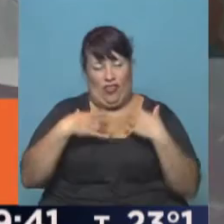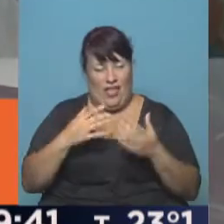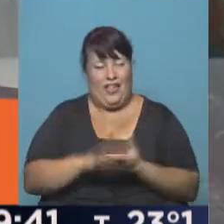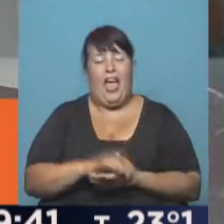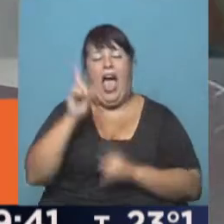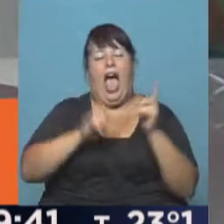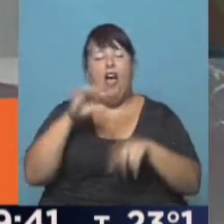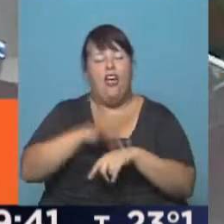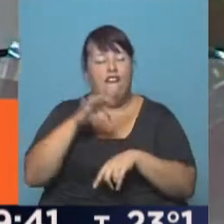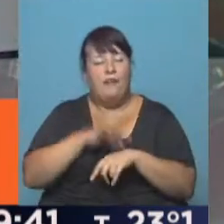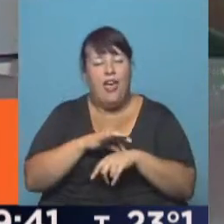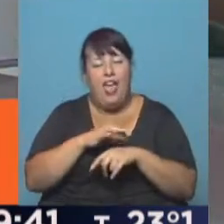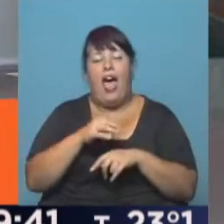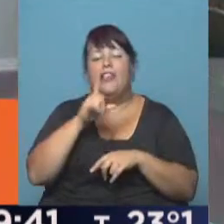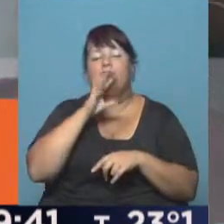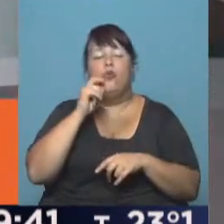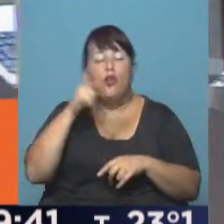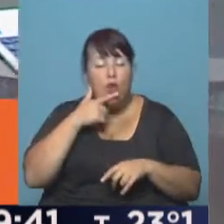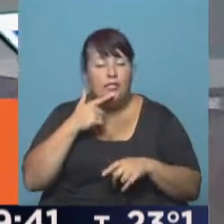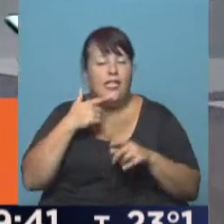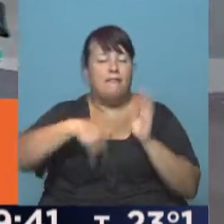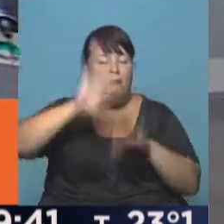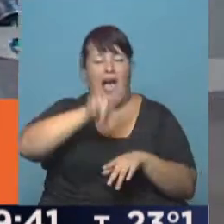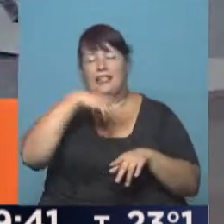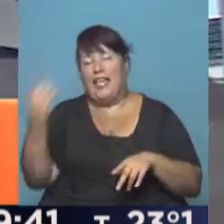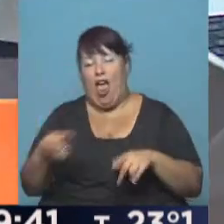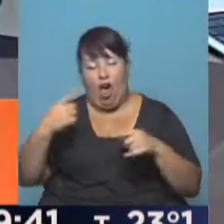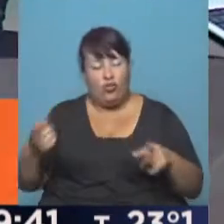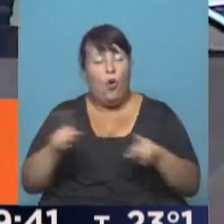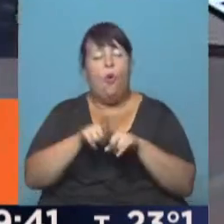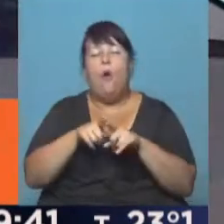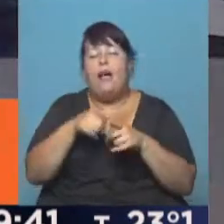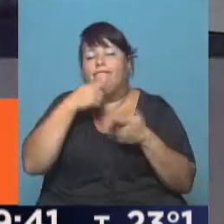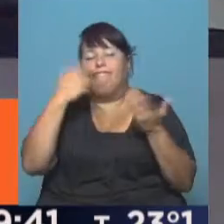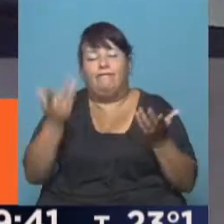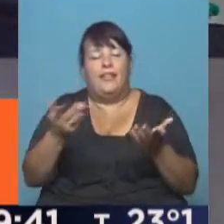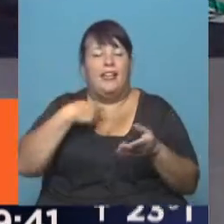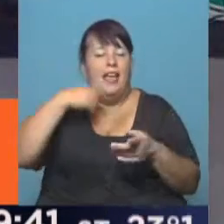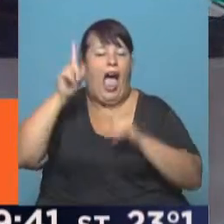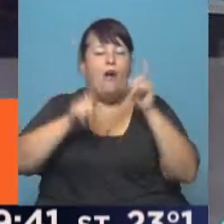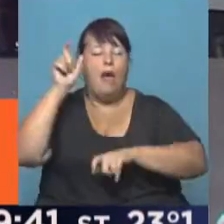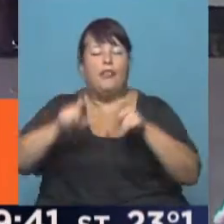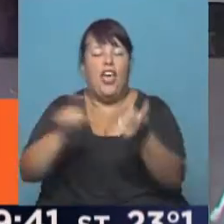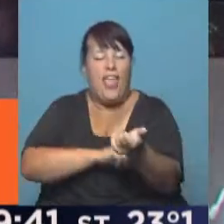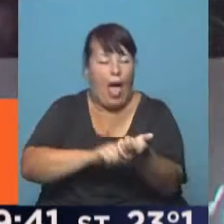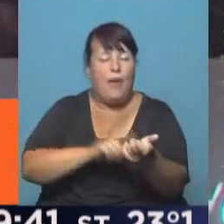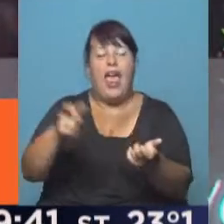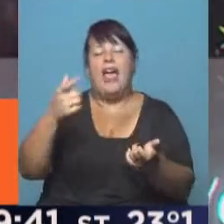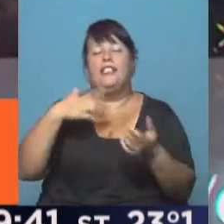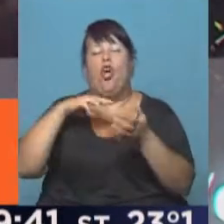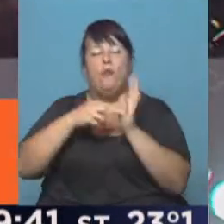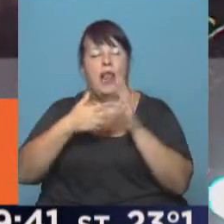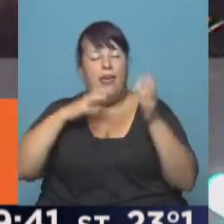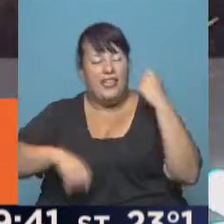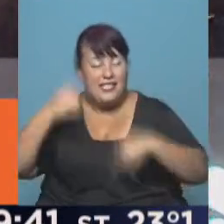hay enfermedades en las cuales la tuberculosis es más prevalente, como son por ejemplo aquellos pacientes diabéticos o